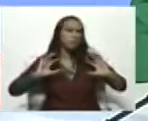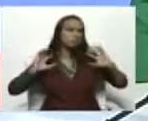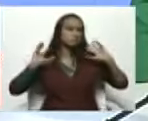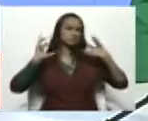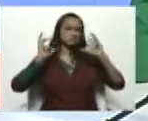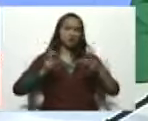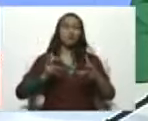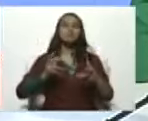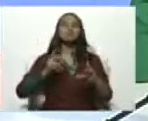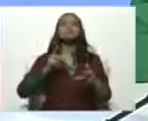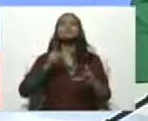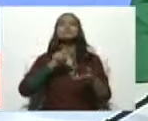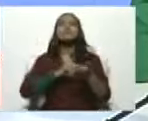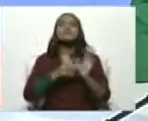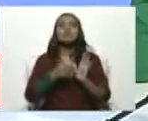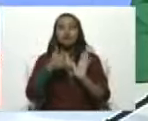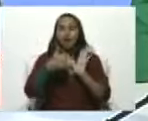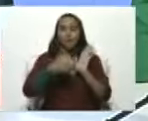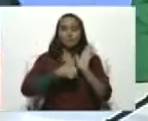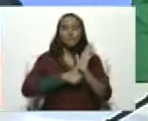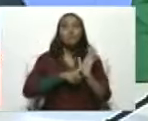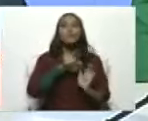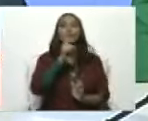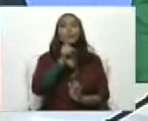un voto por persona.